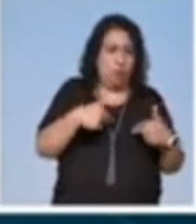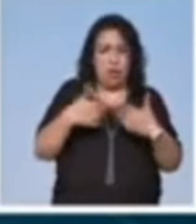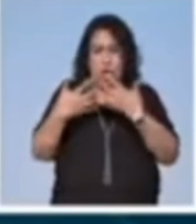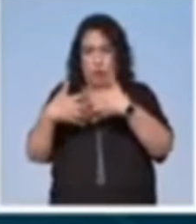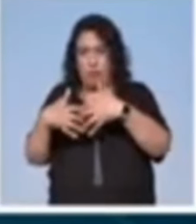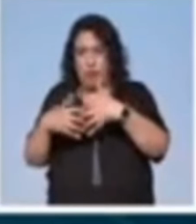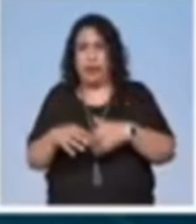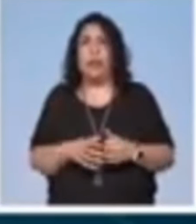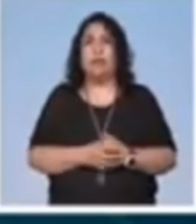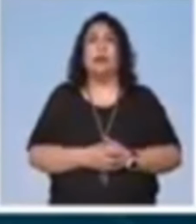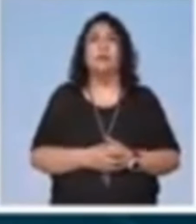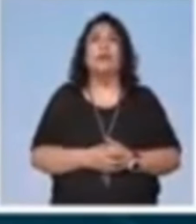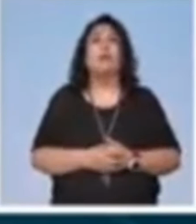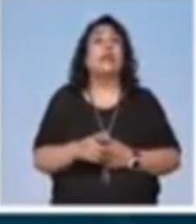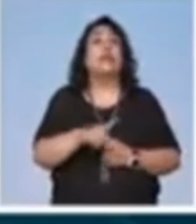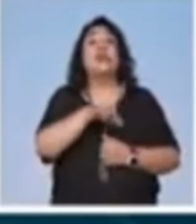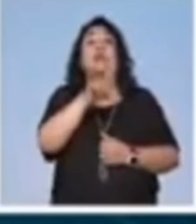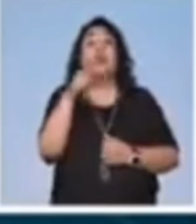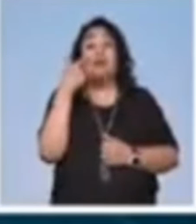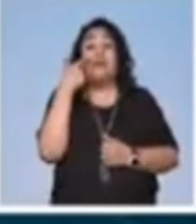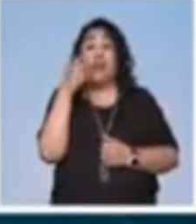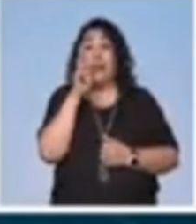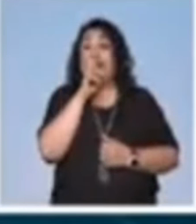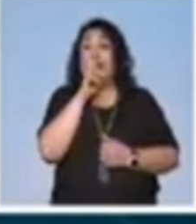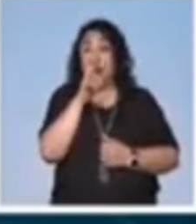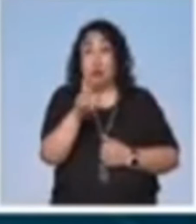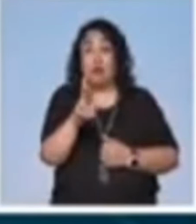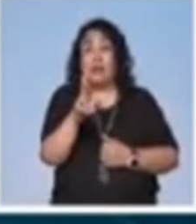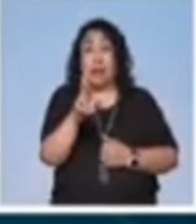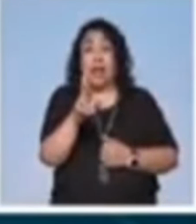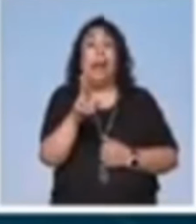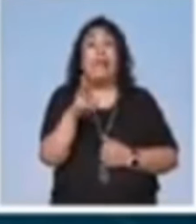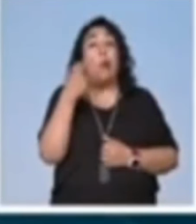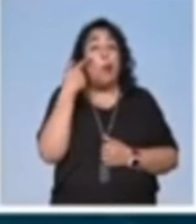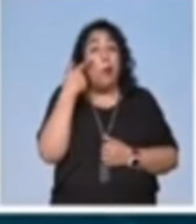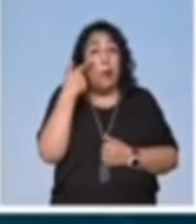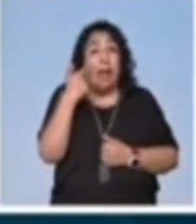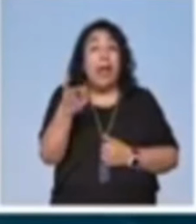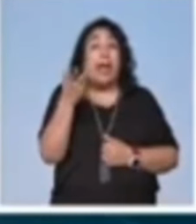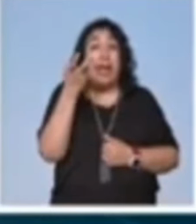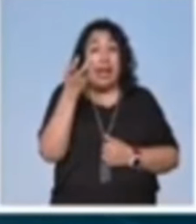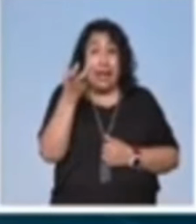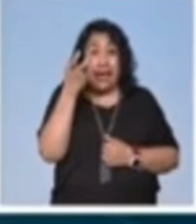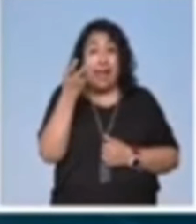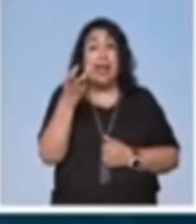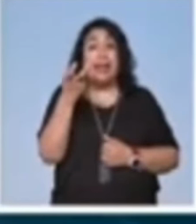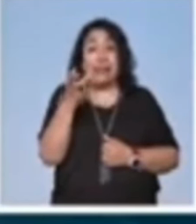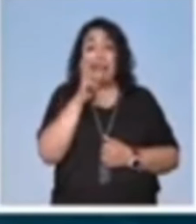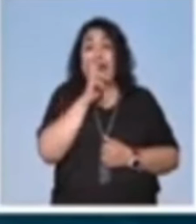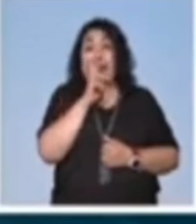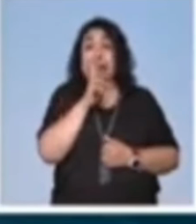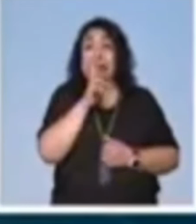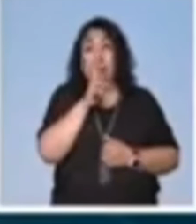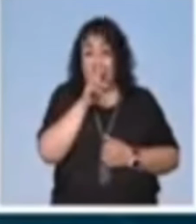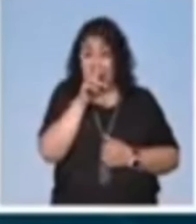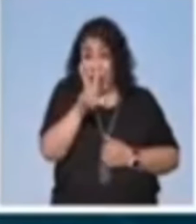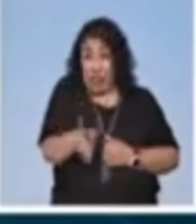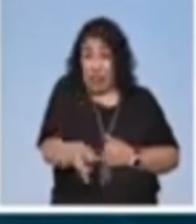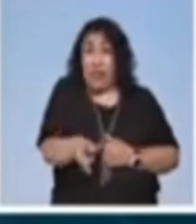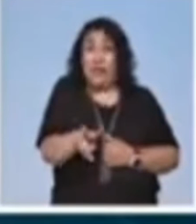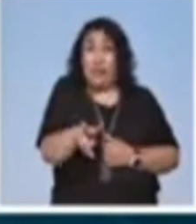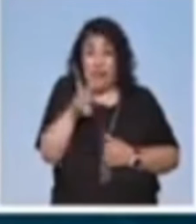máquina. Y luego, al ver el producto, ver si ese producto